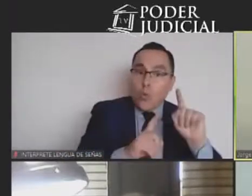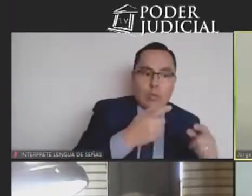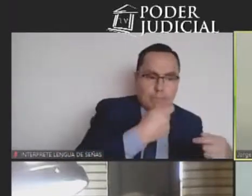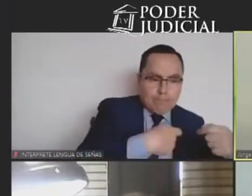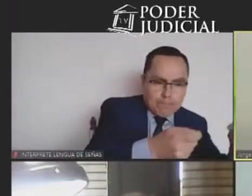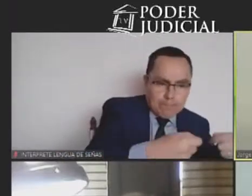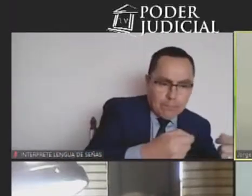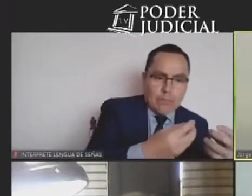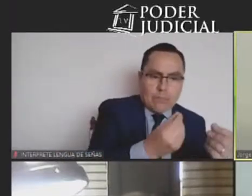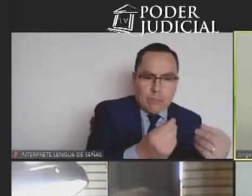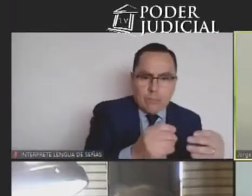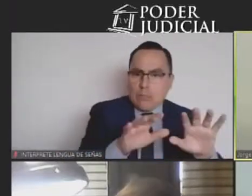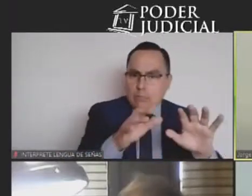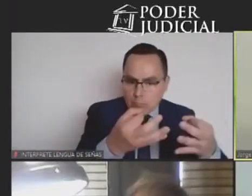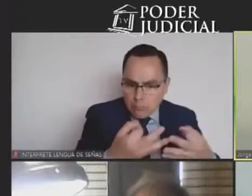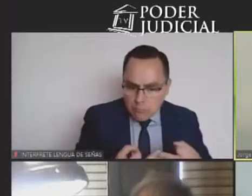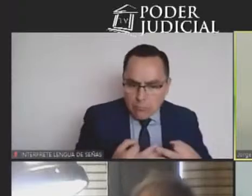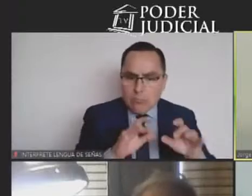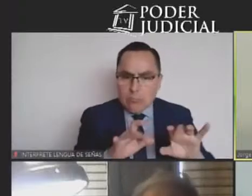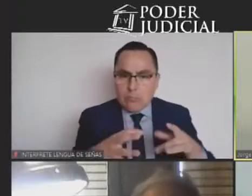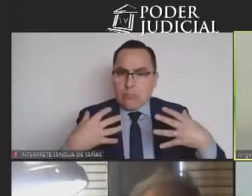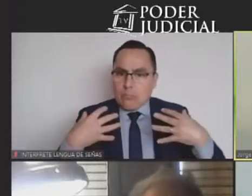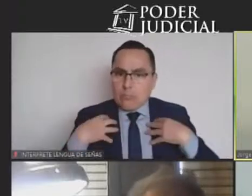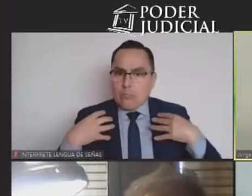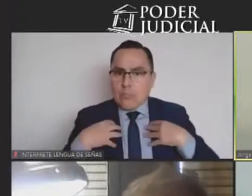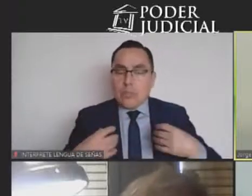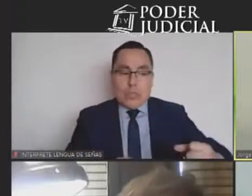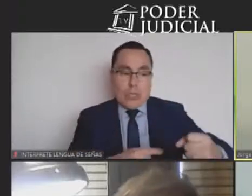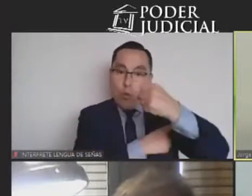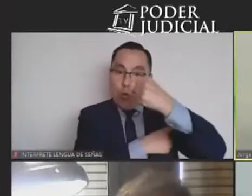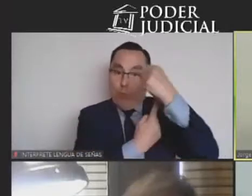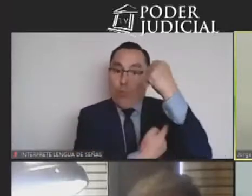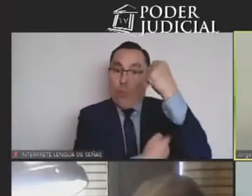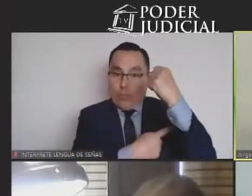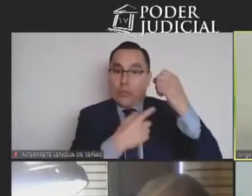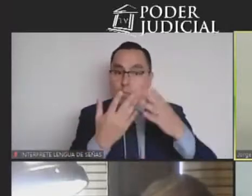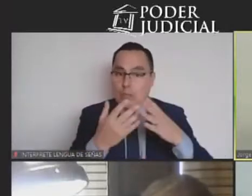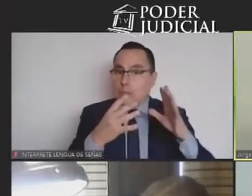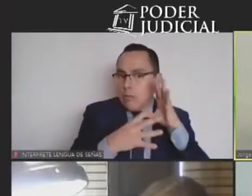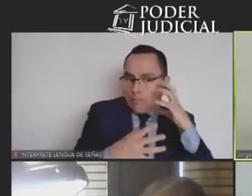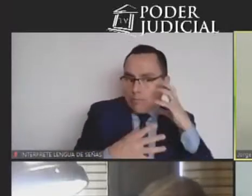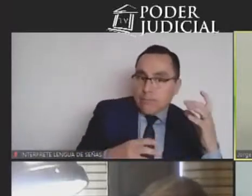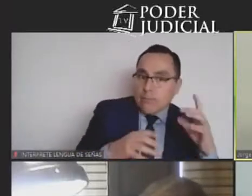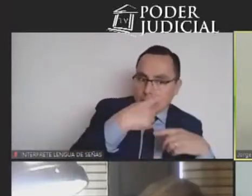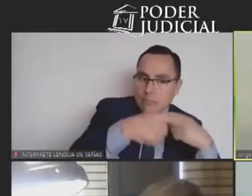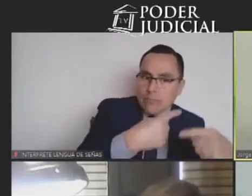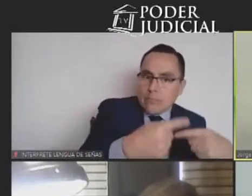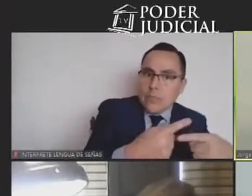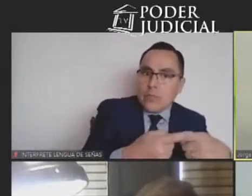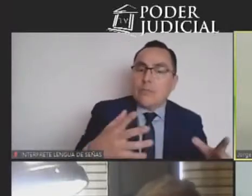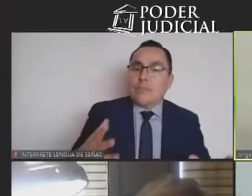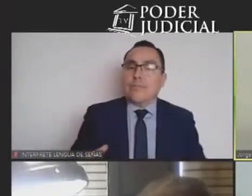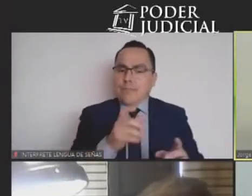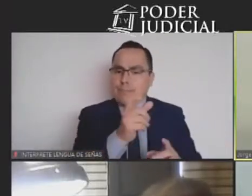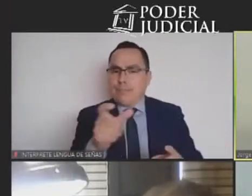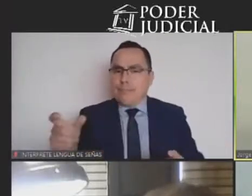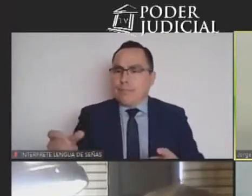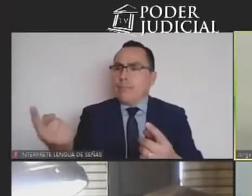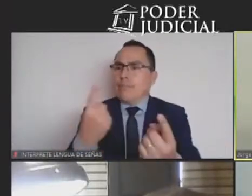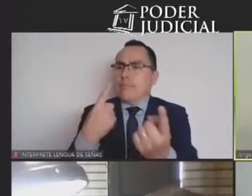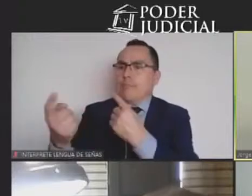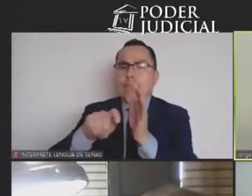jefaturas, cargos que detentan cierto grado de poder e influencia en la administración del recurso humano?